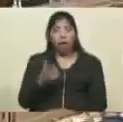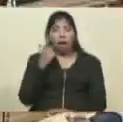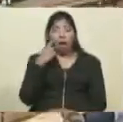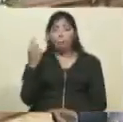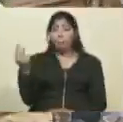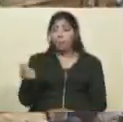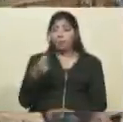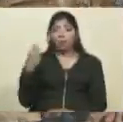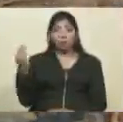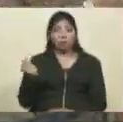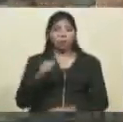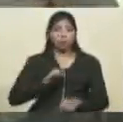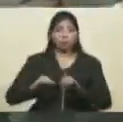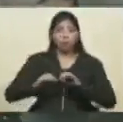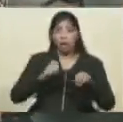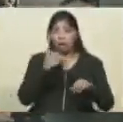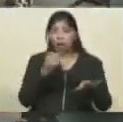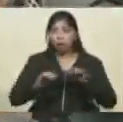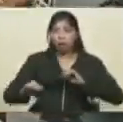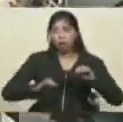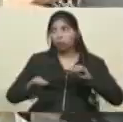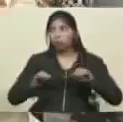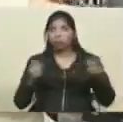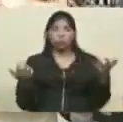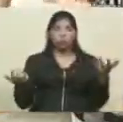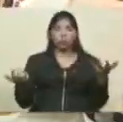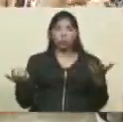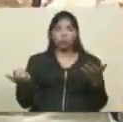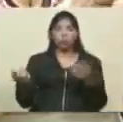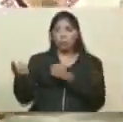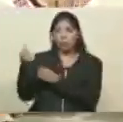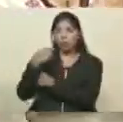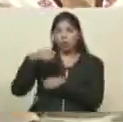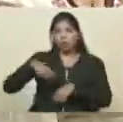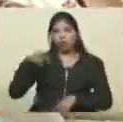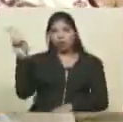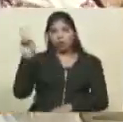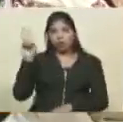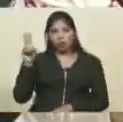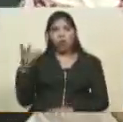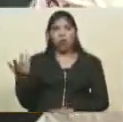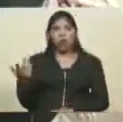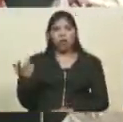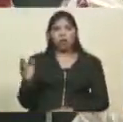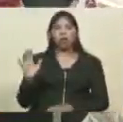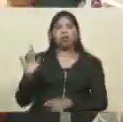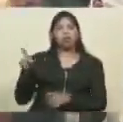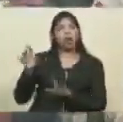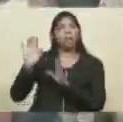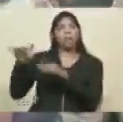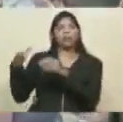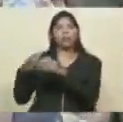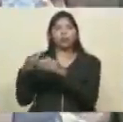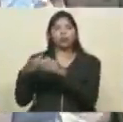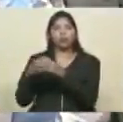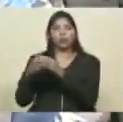acción o a cualquier agresión que se pretenda contra nuestra patria aupada por la derecha transnacional.